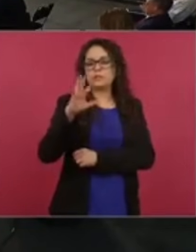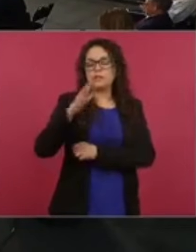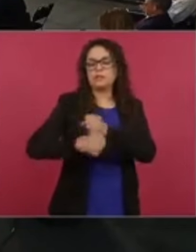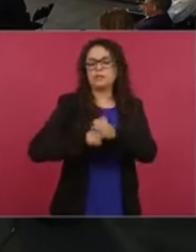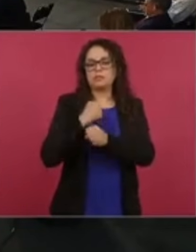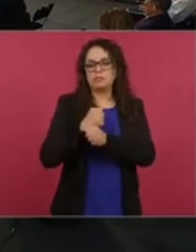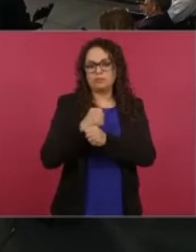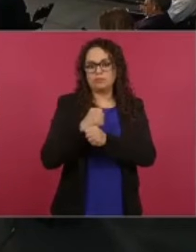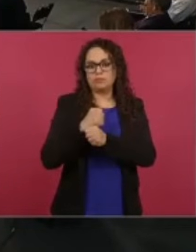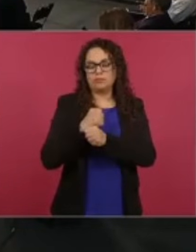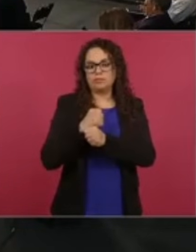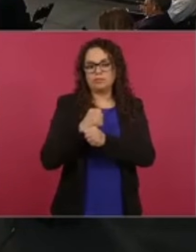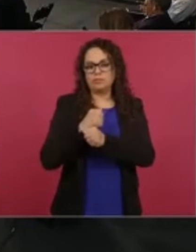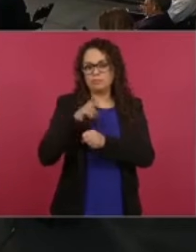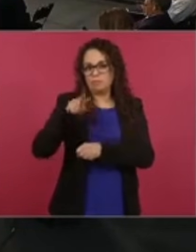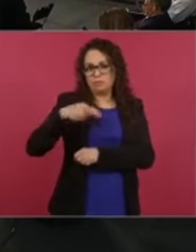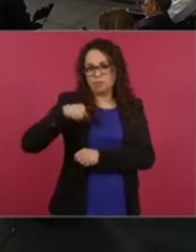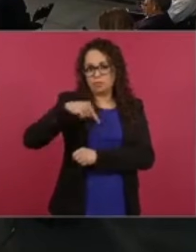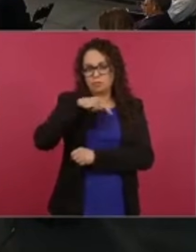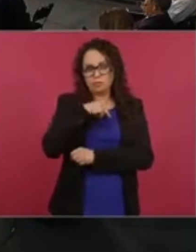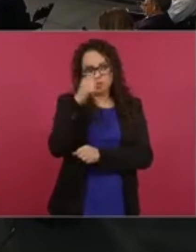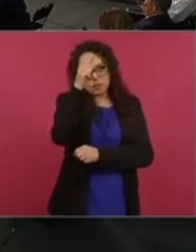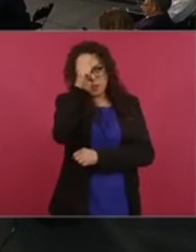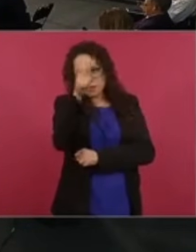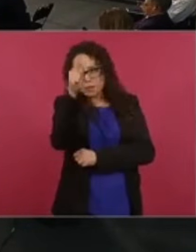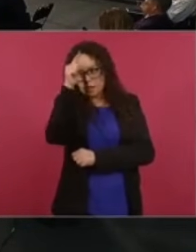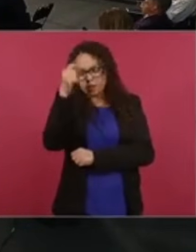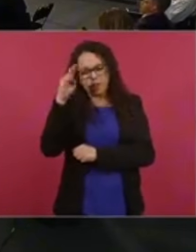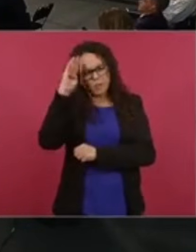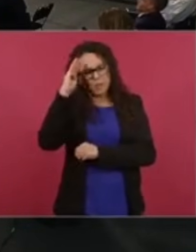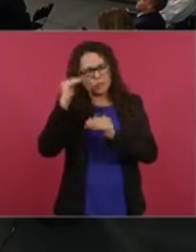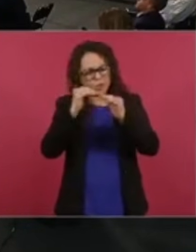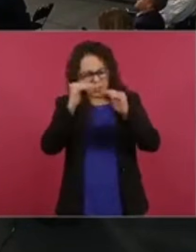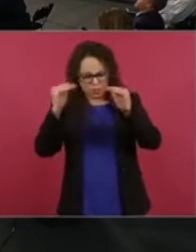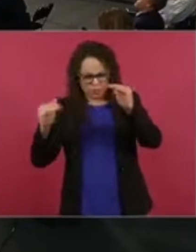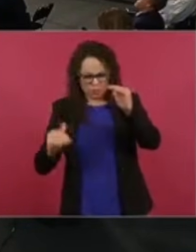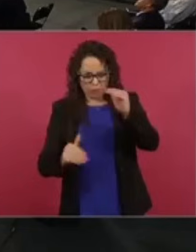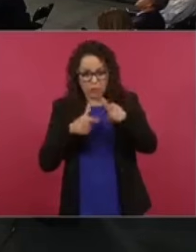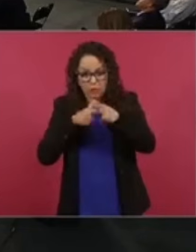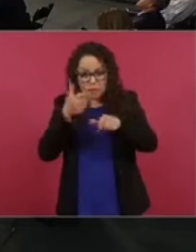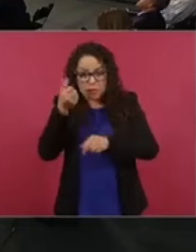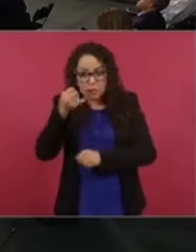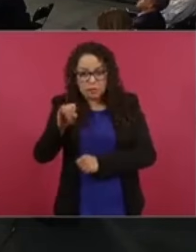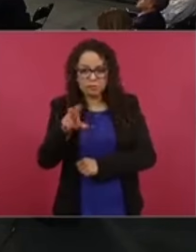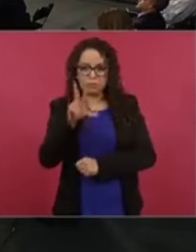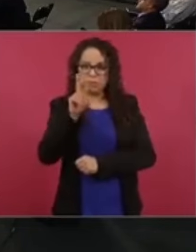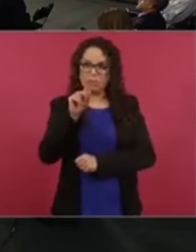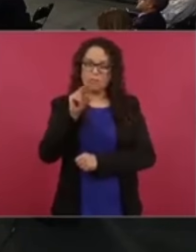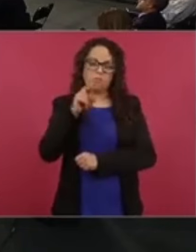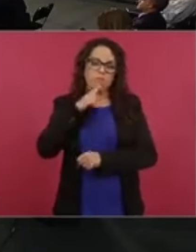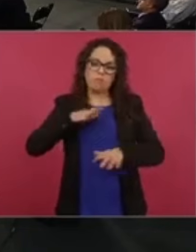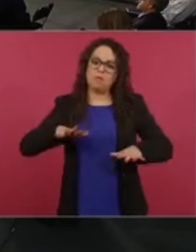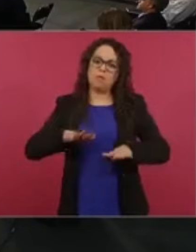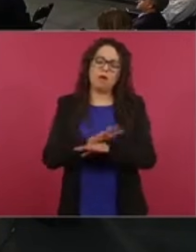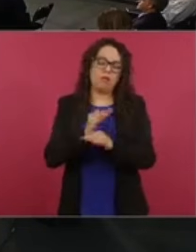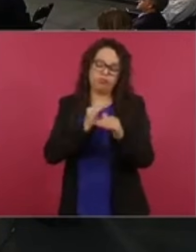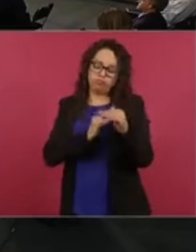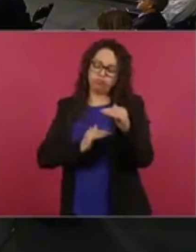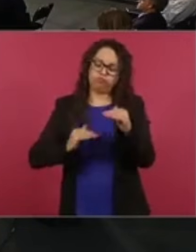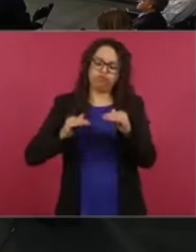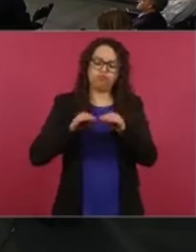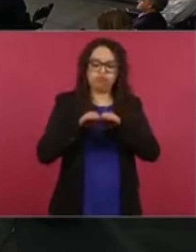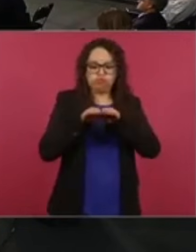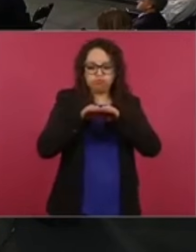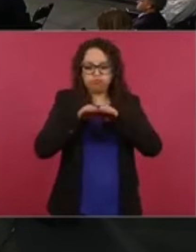entre desiguales que la justicia es darle más al que tiene menos